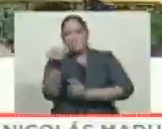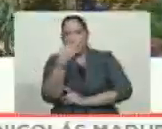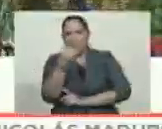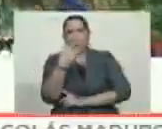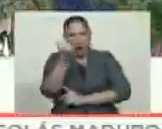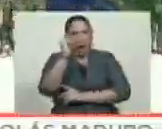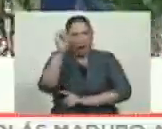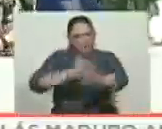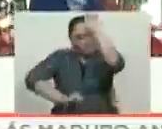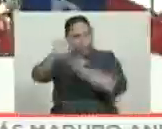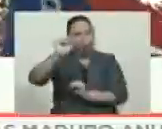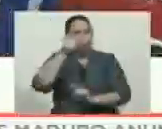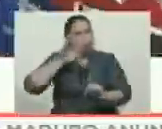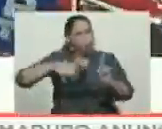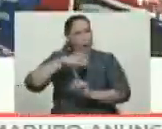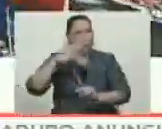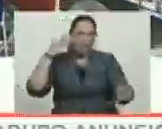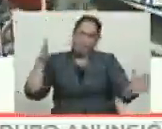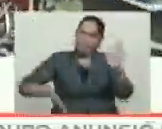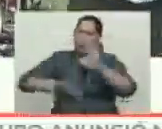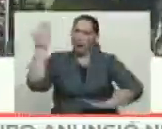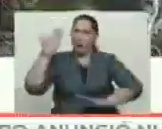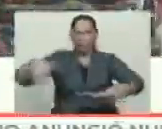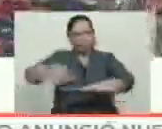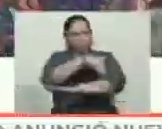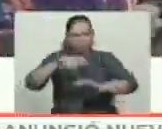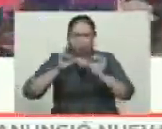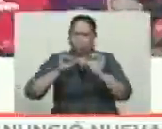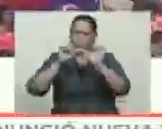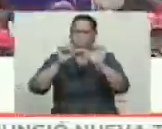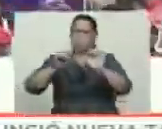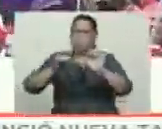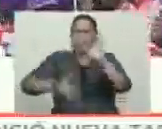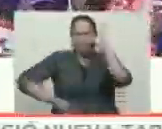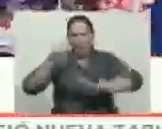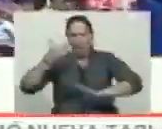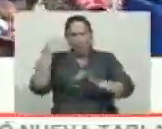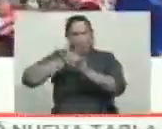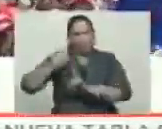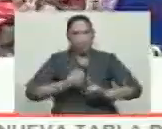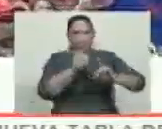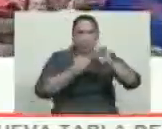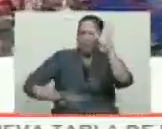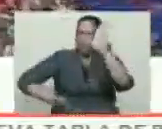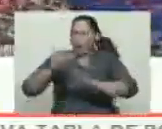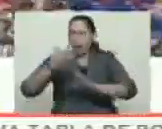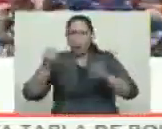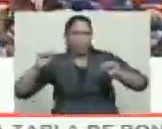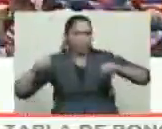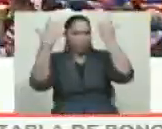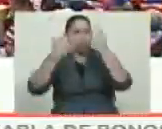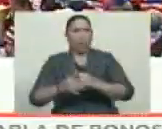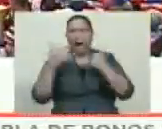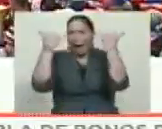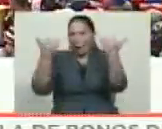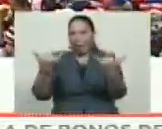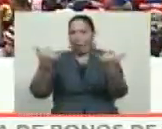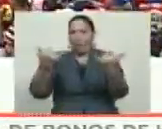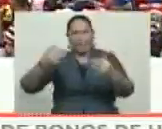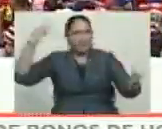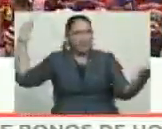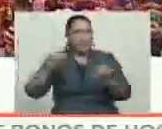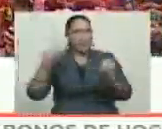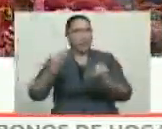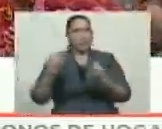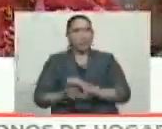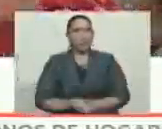pueblo defendiéndolo. Vamos a seguir en las calles, vamos a seguir en la batalla y vamos a vencer por ahora y para